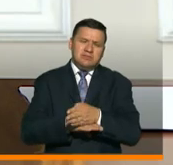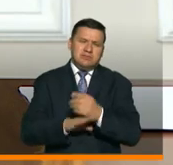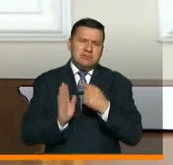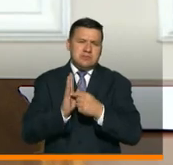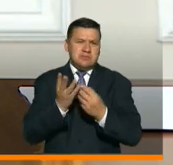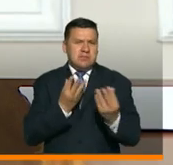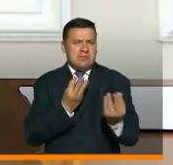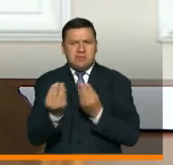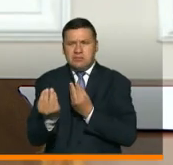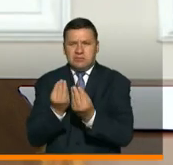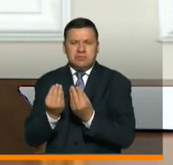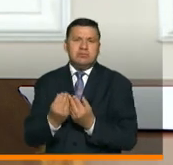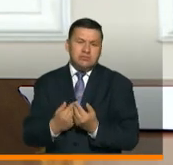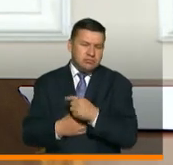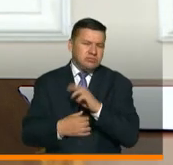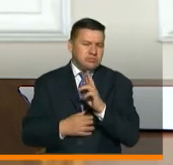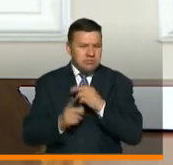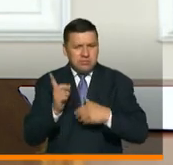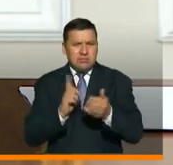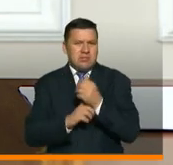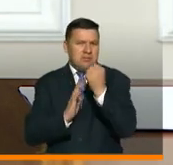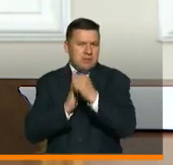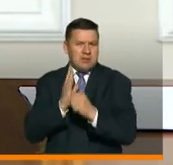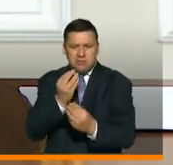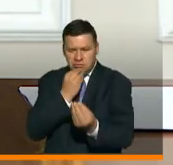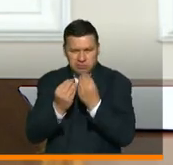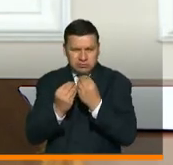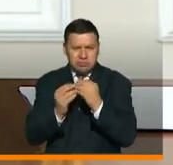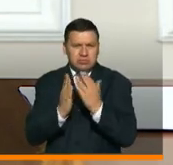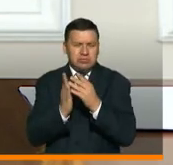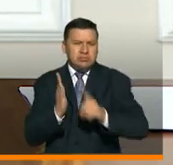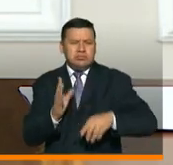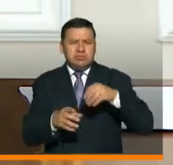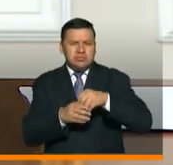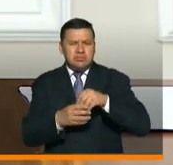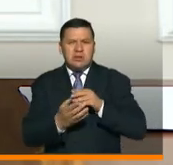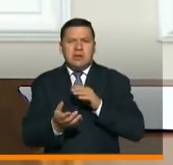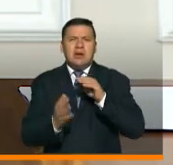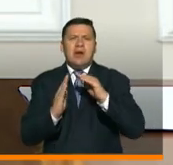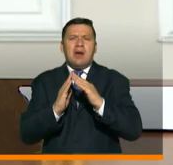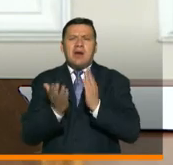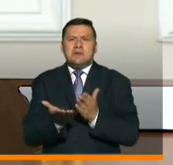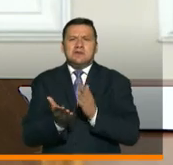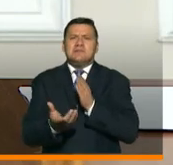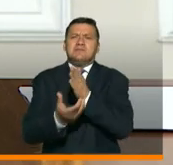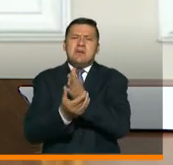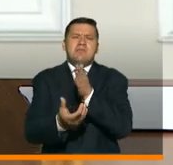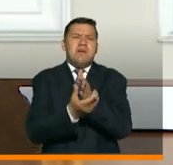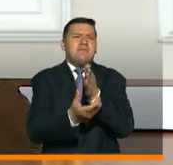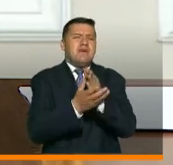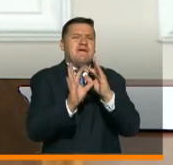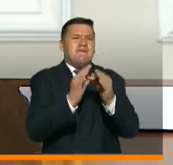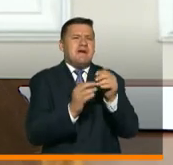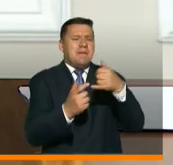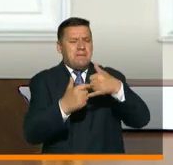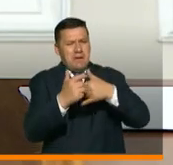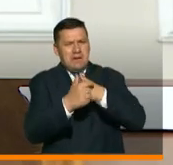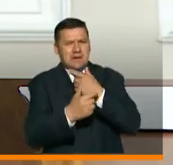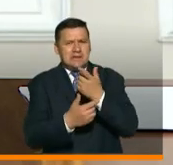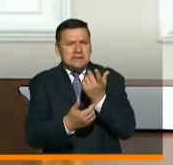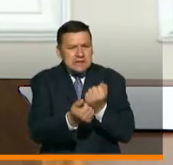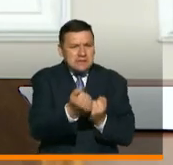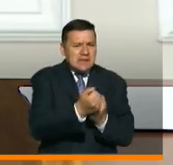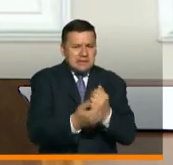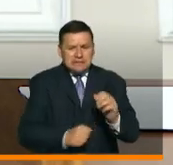modelo de alternancia, pero haber podido llevar el programa de alimentación escolar a tantas casas de nuestro país, a tantas familias, con un